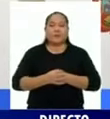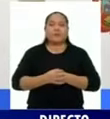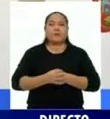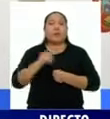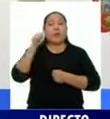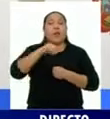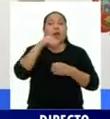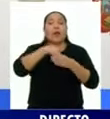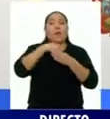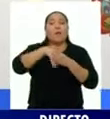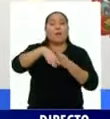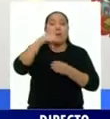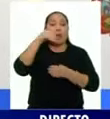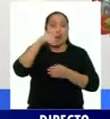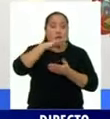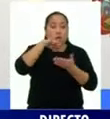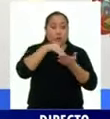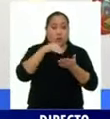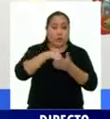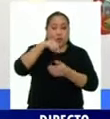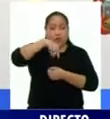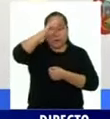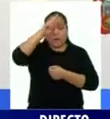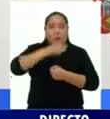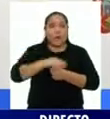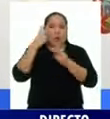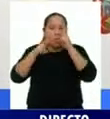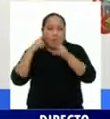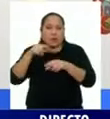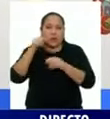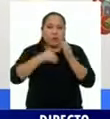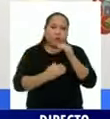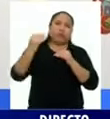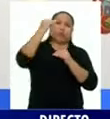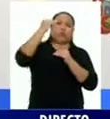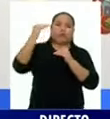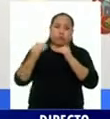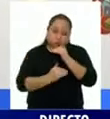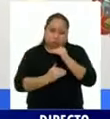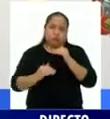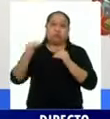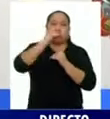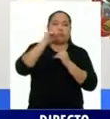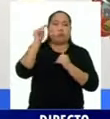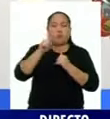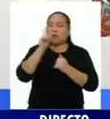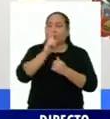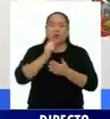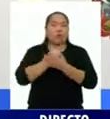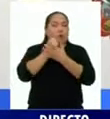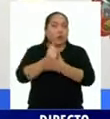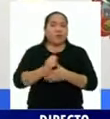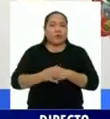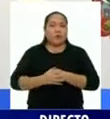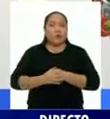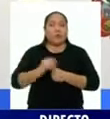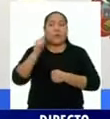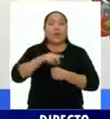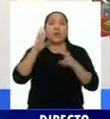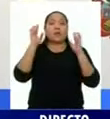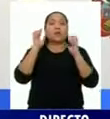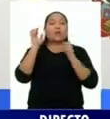El Banco Central peruano ha considerado que esas bajadas y subidas son perniciosas. El